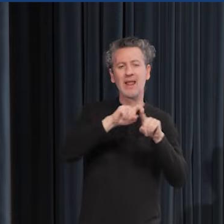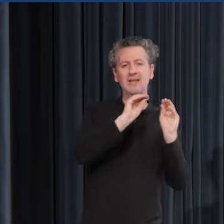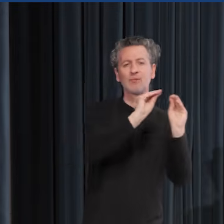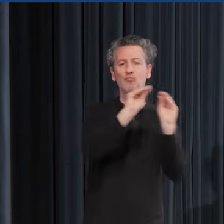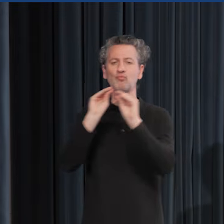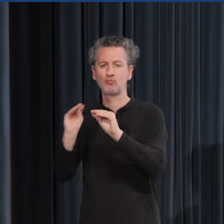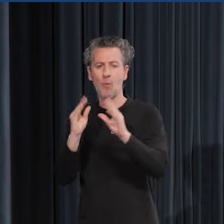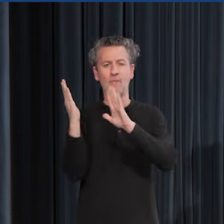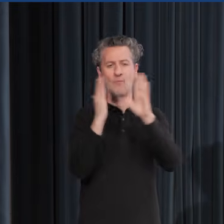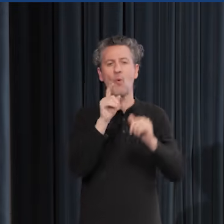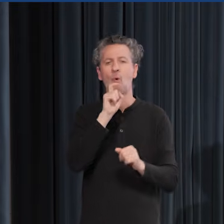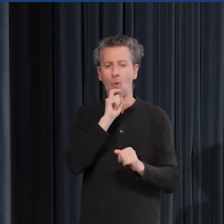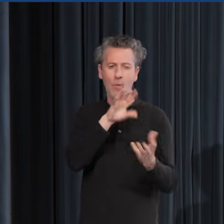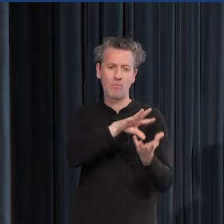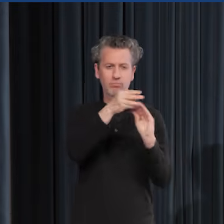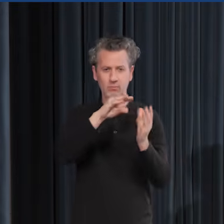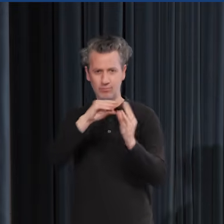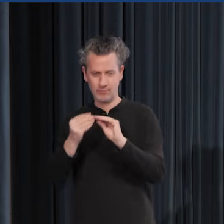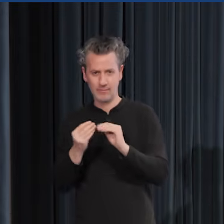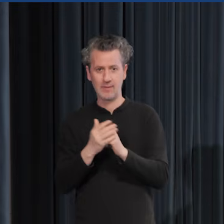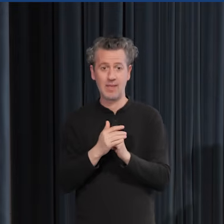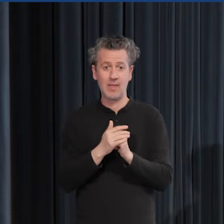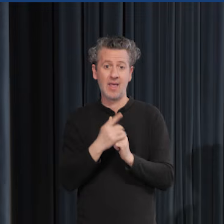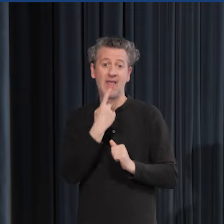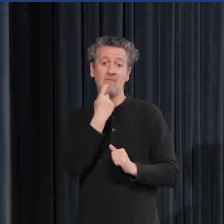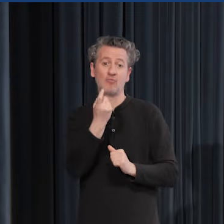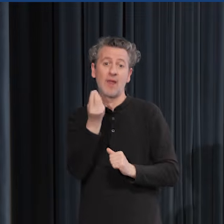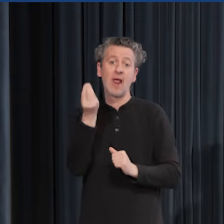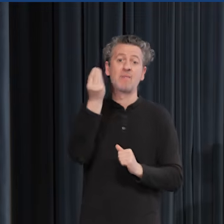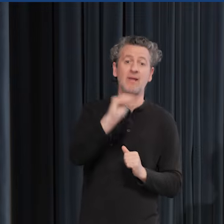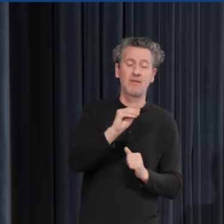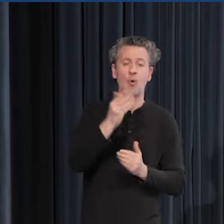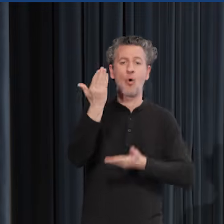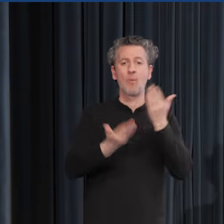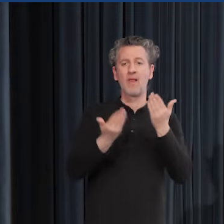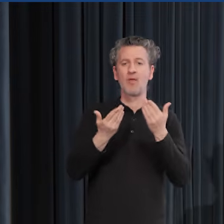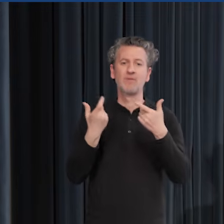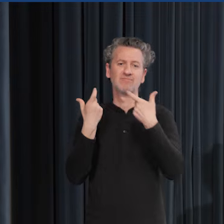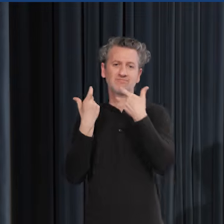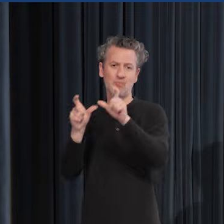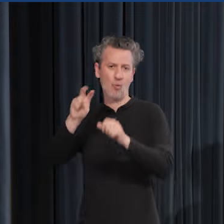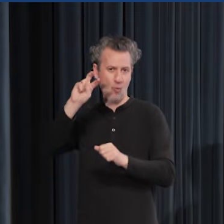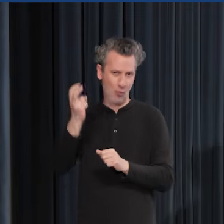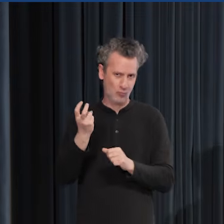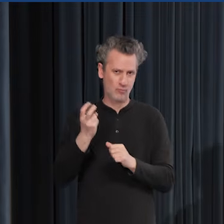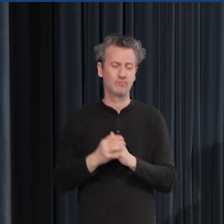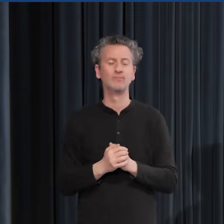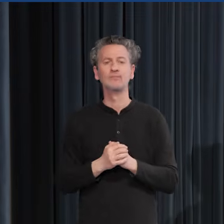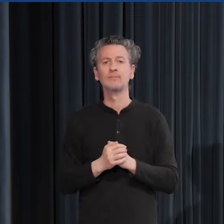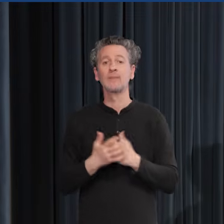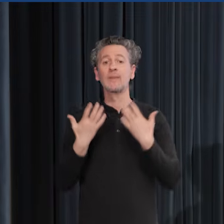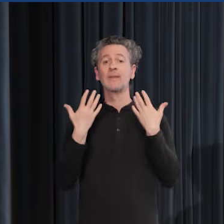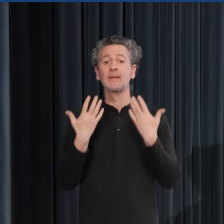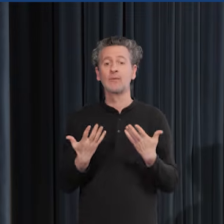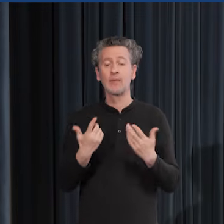que se encuentra, lo cual supone una dificultad añadida con respecto a otros sectores de actividad. También podemos decir que